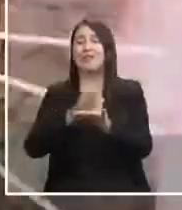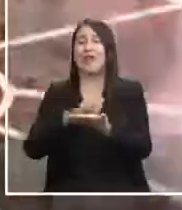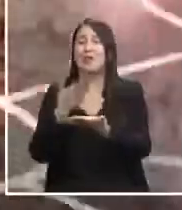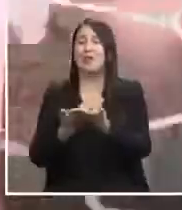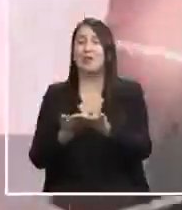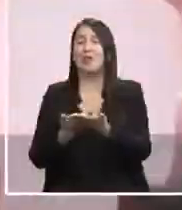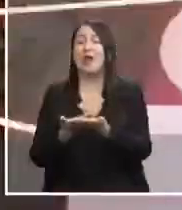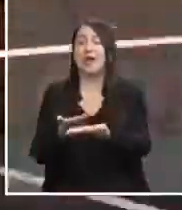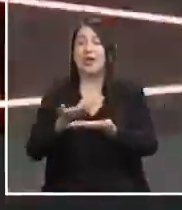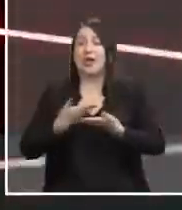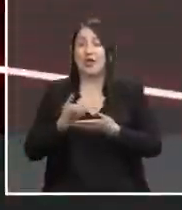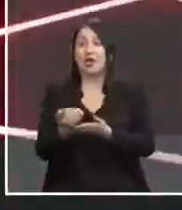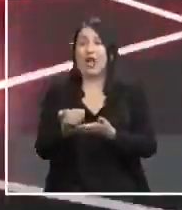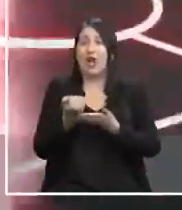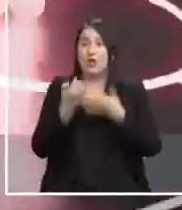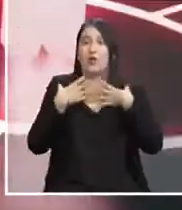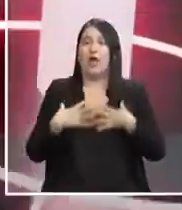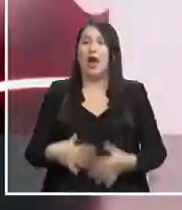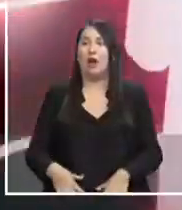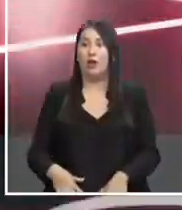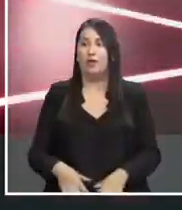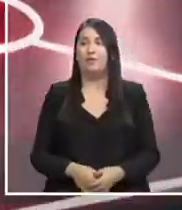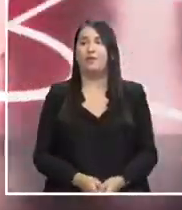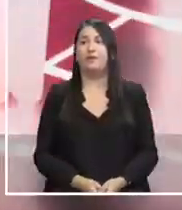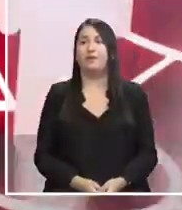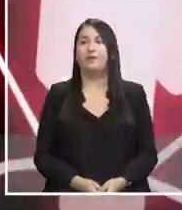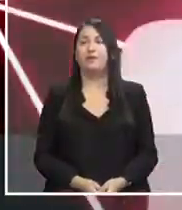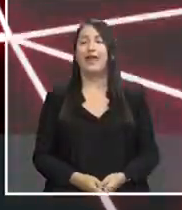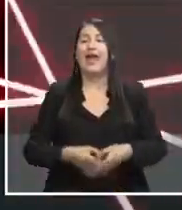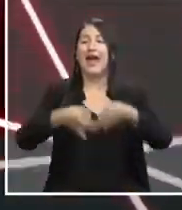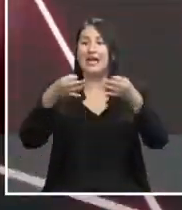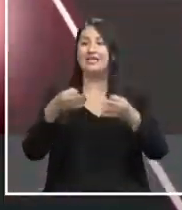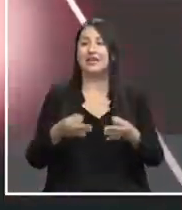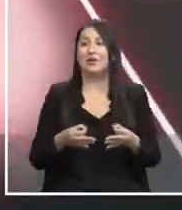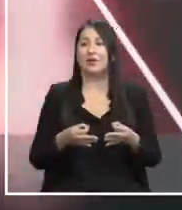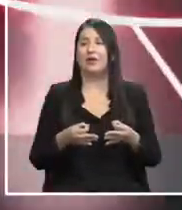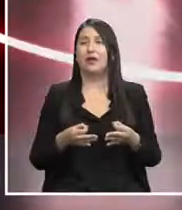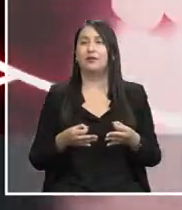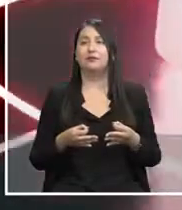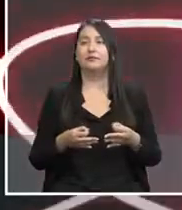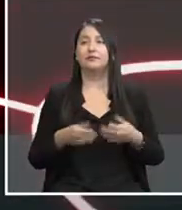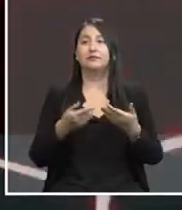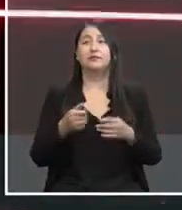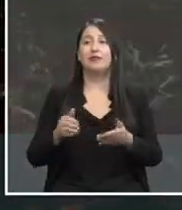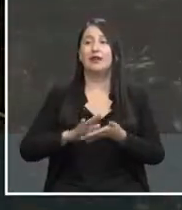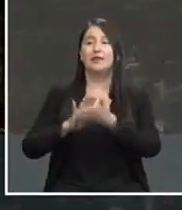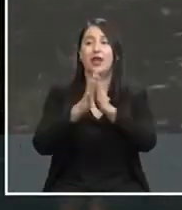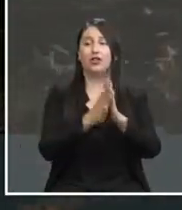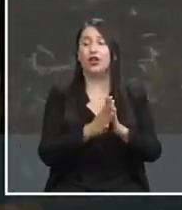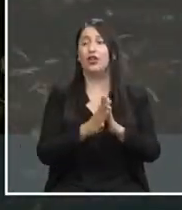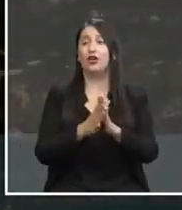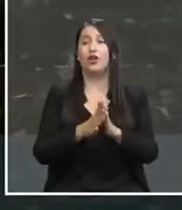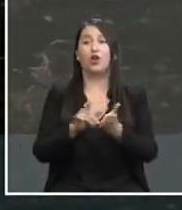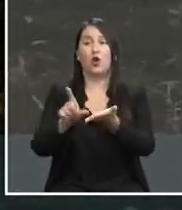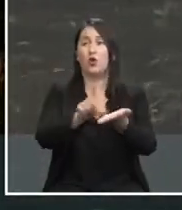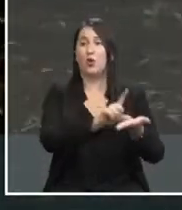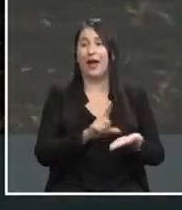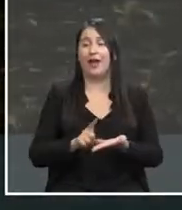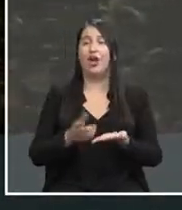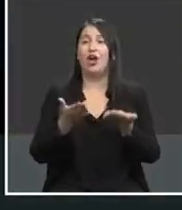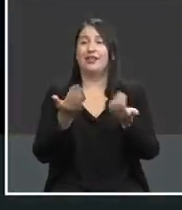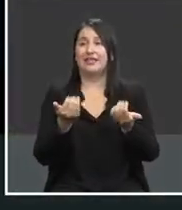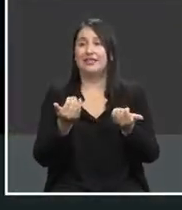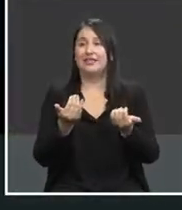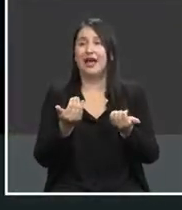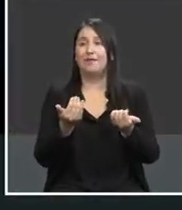nutritivos, seguros y sostenibles, asegurados para todos, en todas partes. Necesitamos medios de